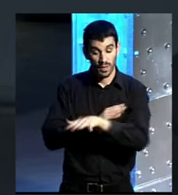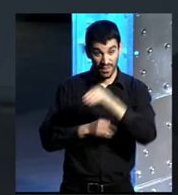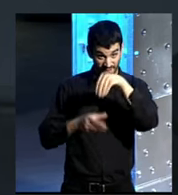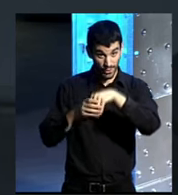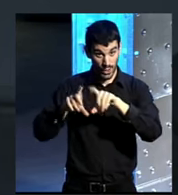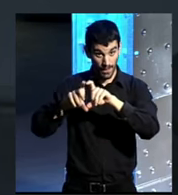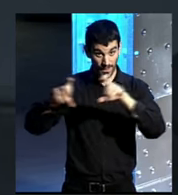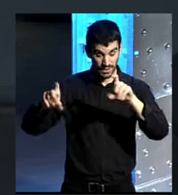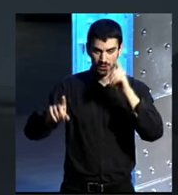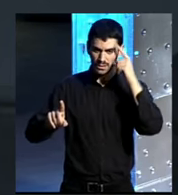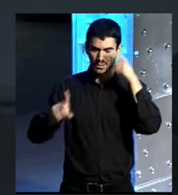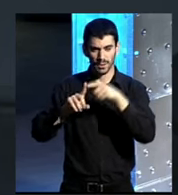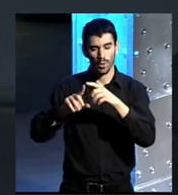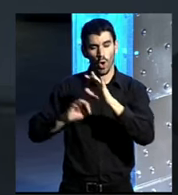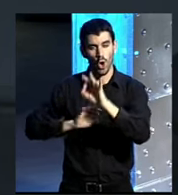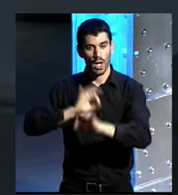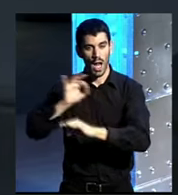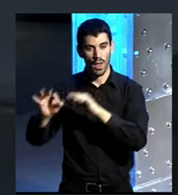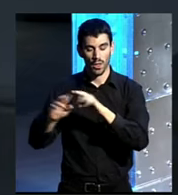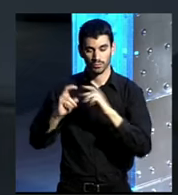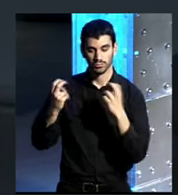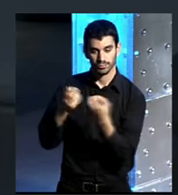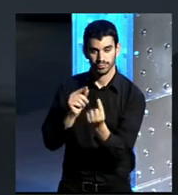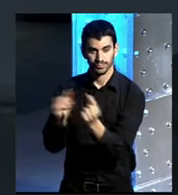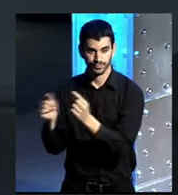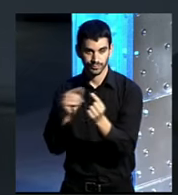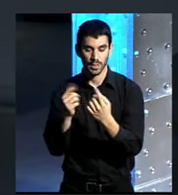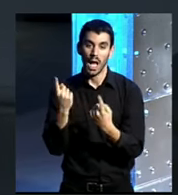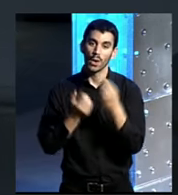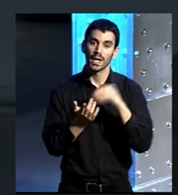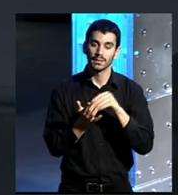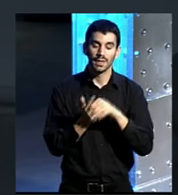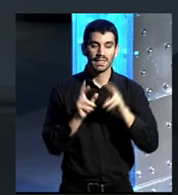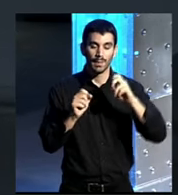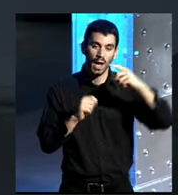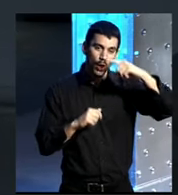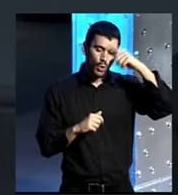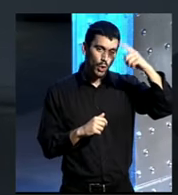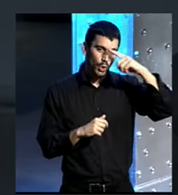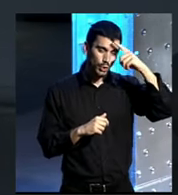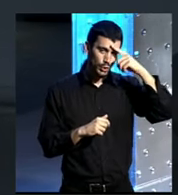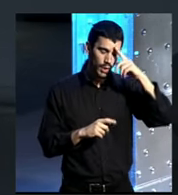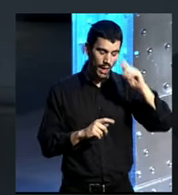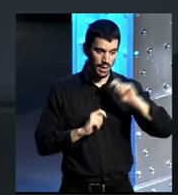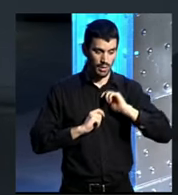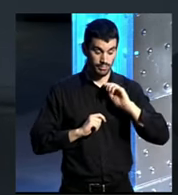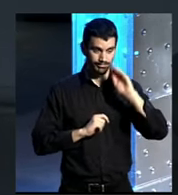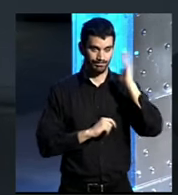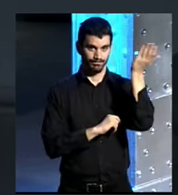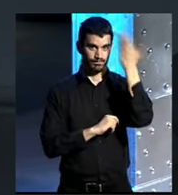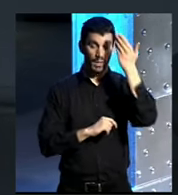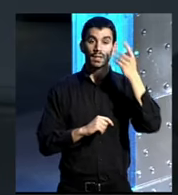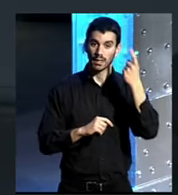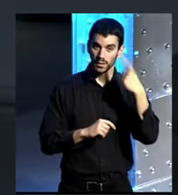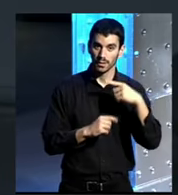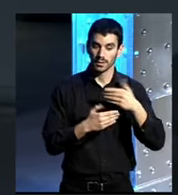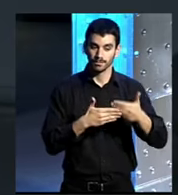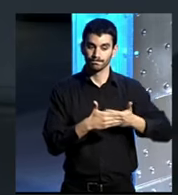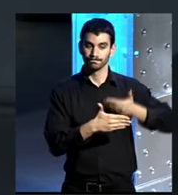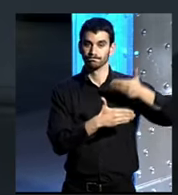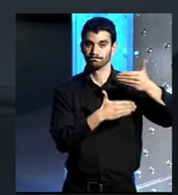porque hay temas culturales que se han de vencer cuando nos dirigimos a los mercados inclusivos. También hay que revisar el tema